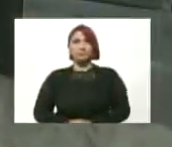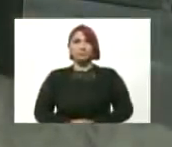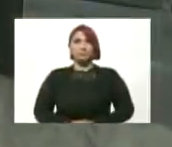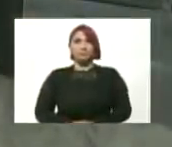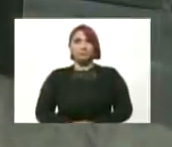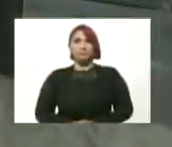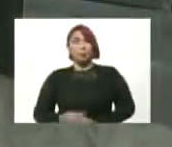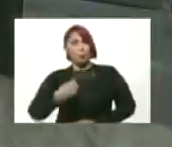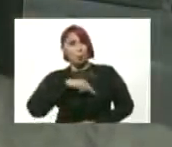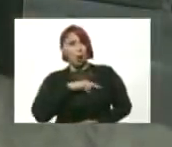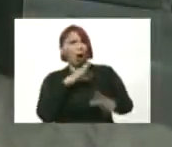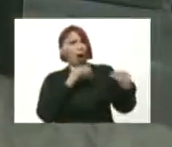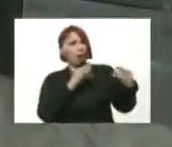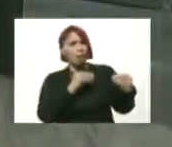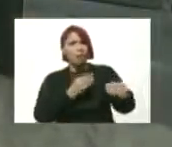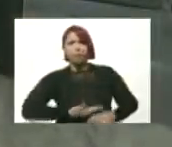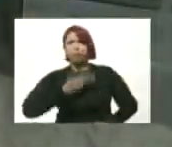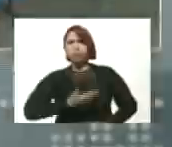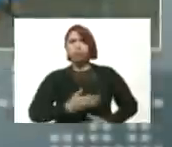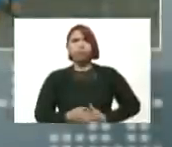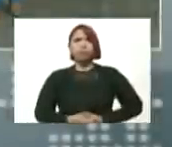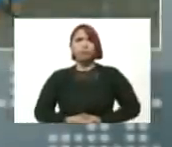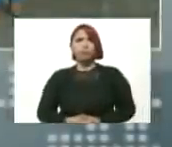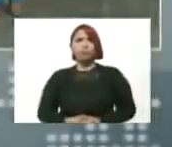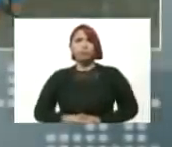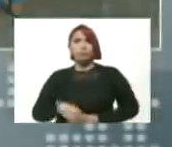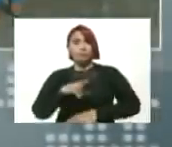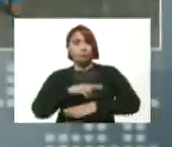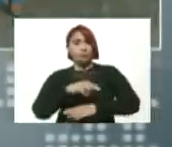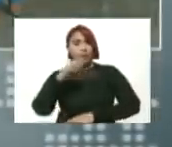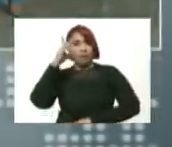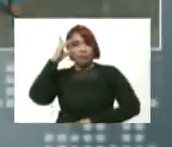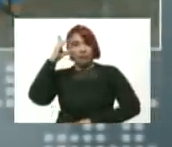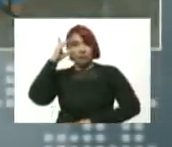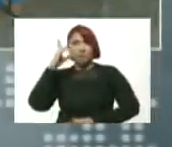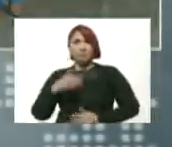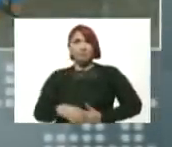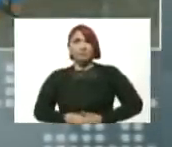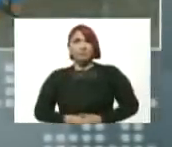estábamos hablando de algo muy importante doctora del sí